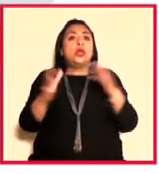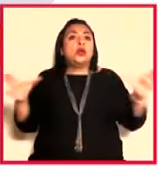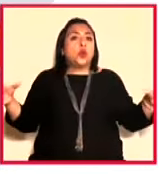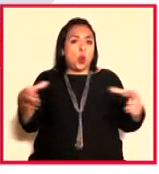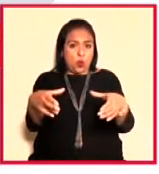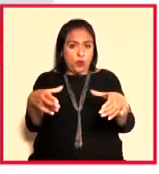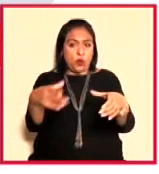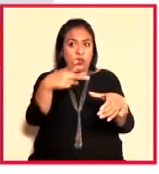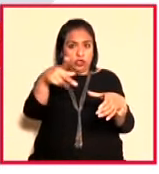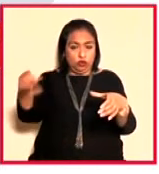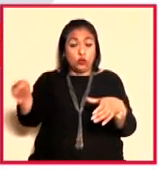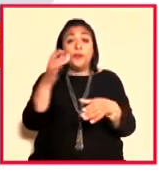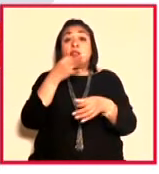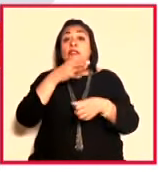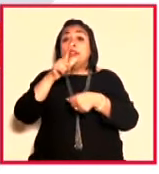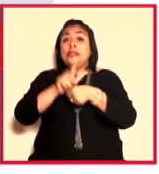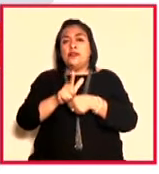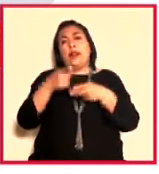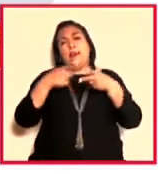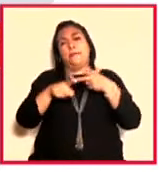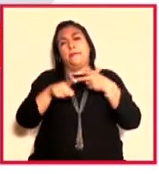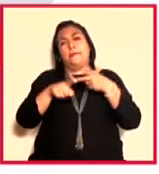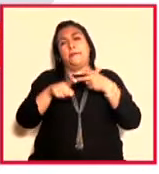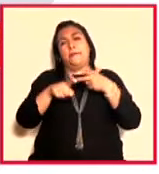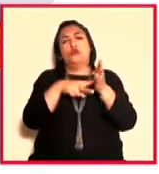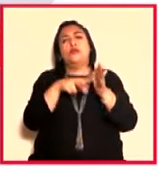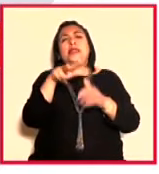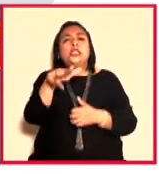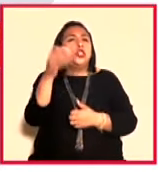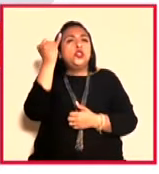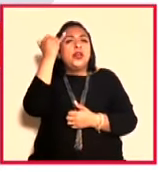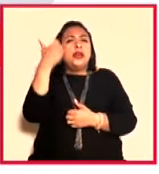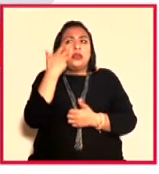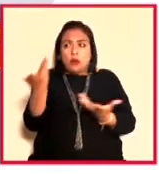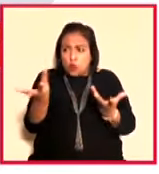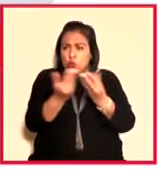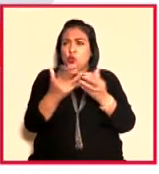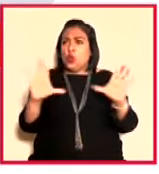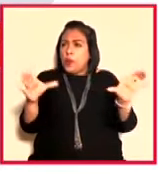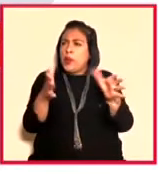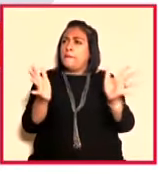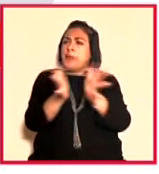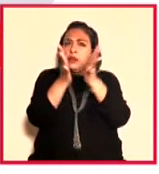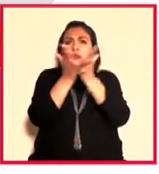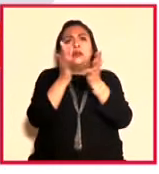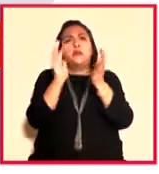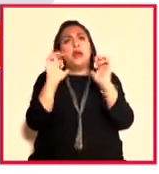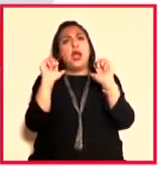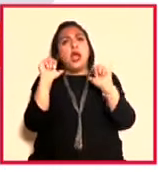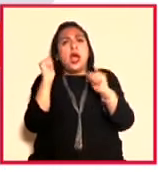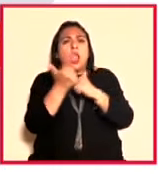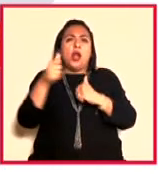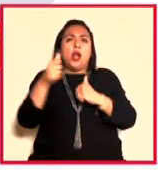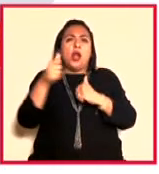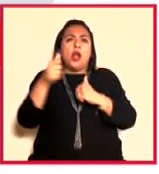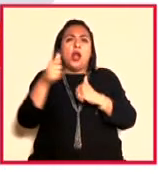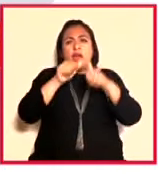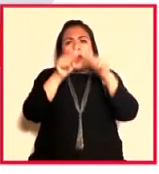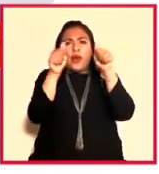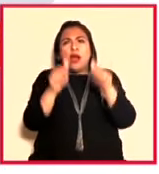El festival fue creado en 2018 con la idea de involucrar a la comunidad en un evento artístico que apueste por la intervención de